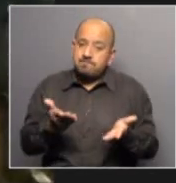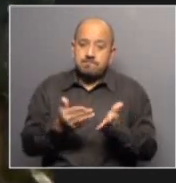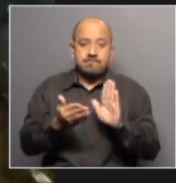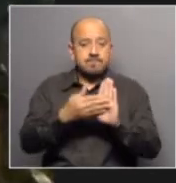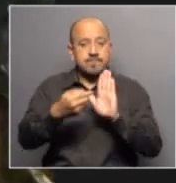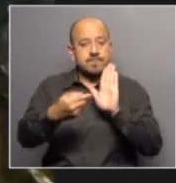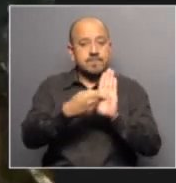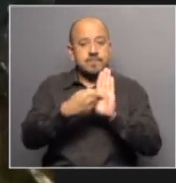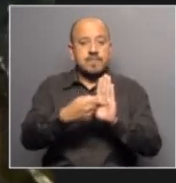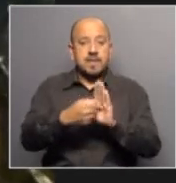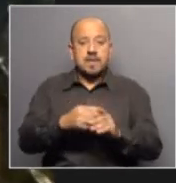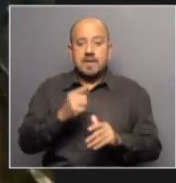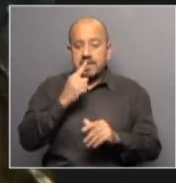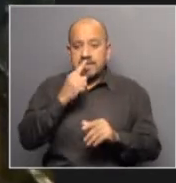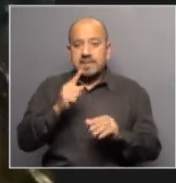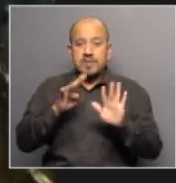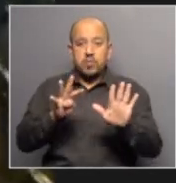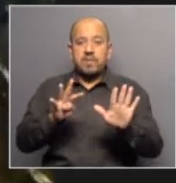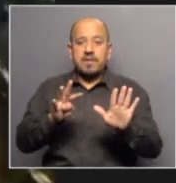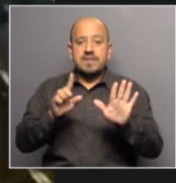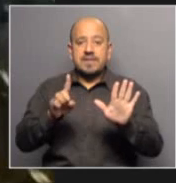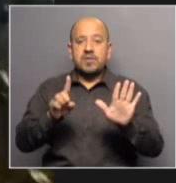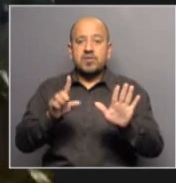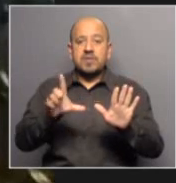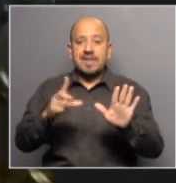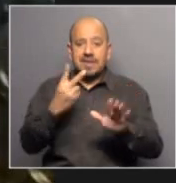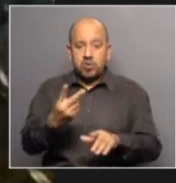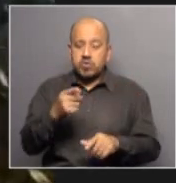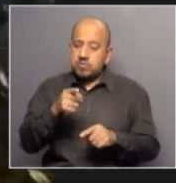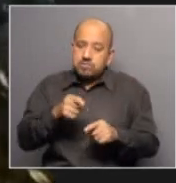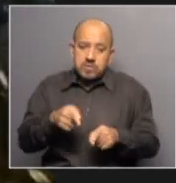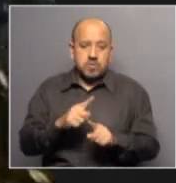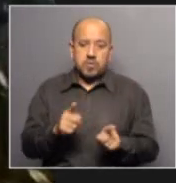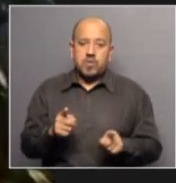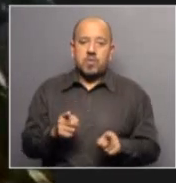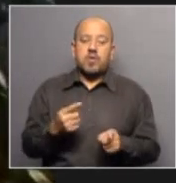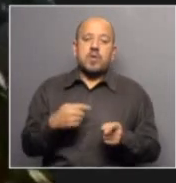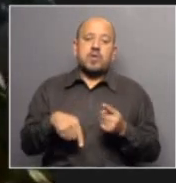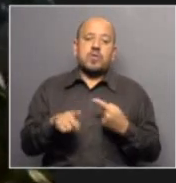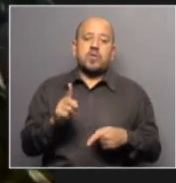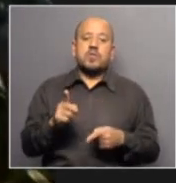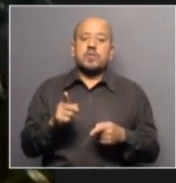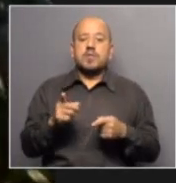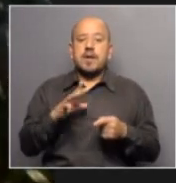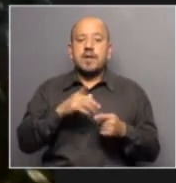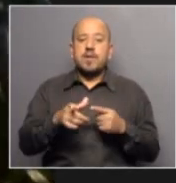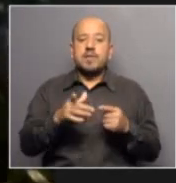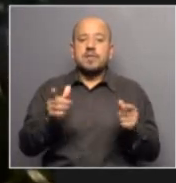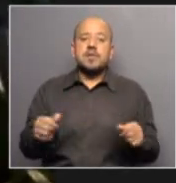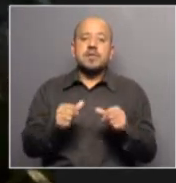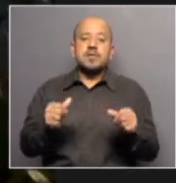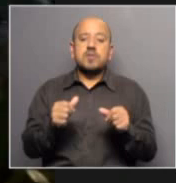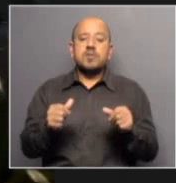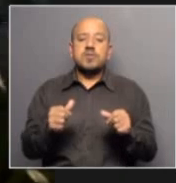original de la 19.172 ni en su verdadera interpretación. Entonces se está armando